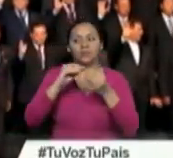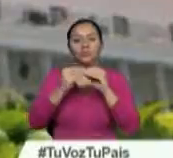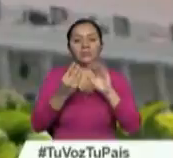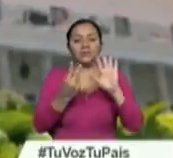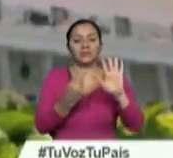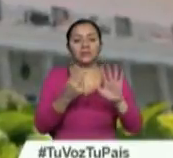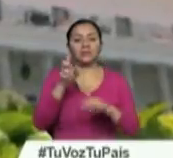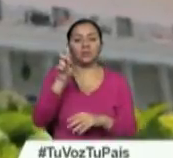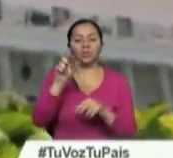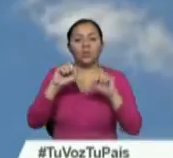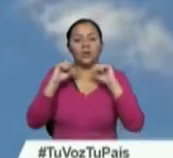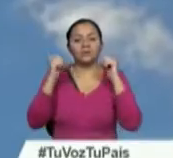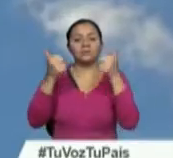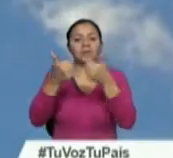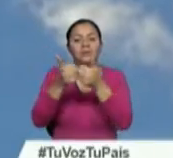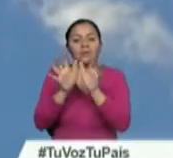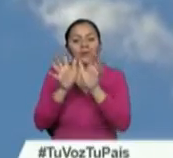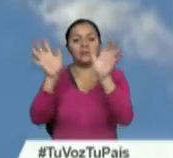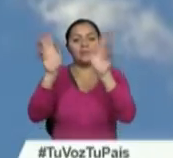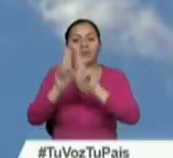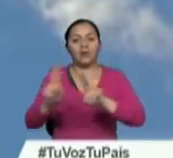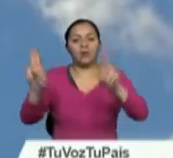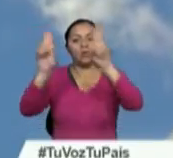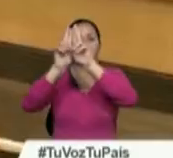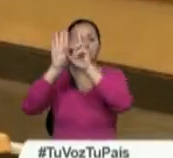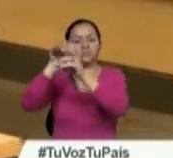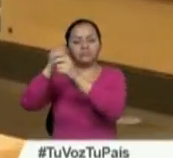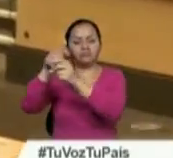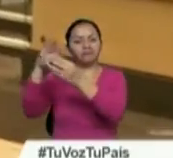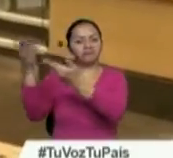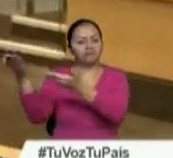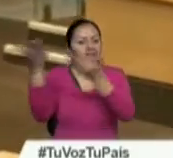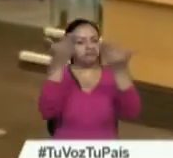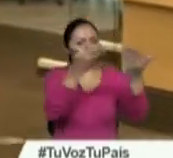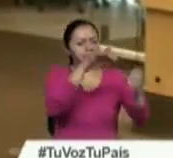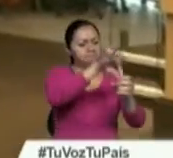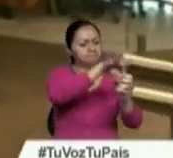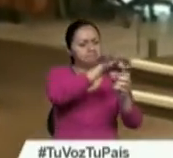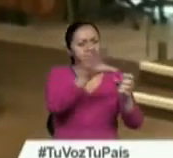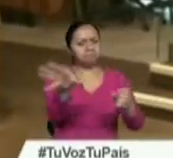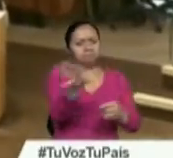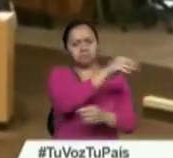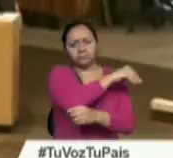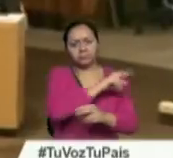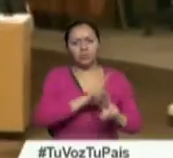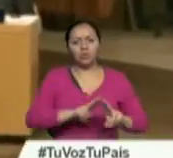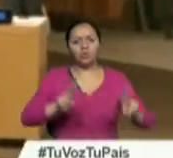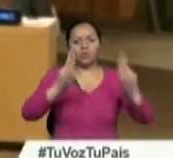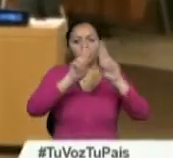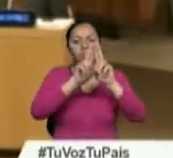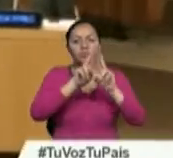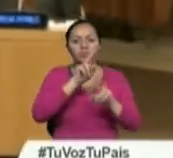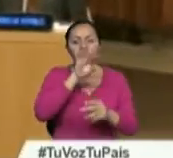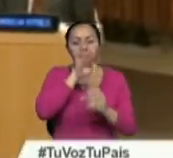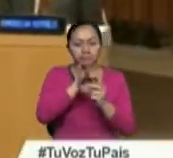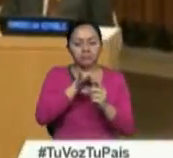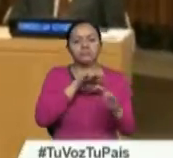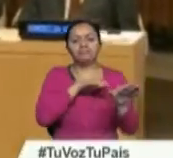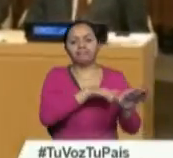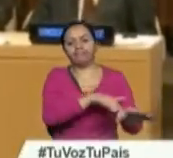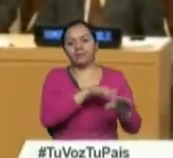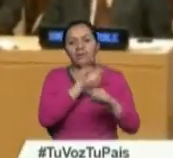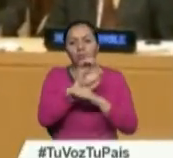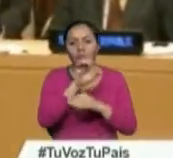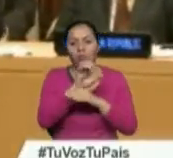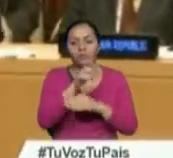71 de la Asamblea General de la Organización de Naciones Unidas, llevada a cabo el pasado septiembre en Nueva York. Actualmente la presidencia